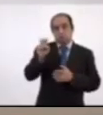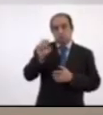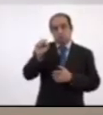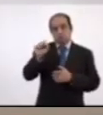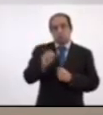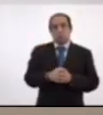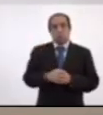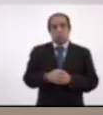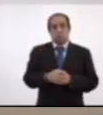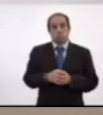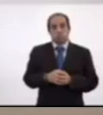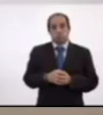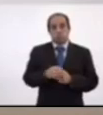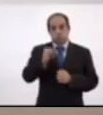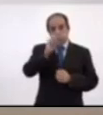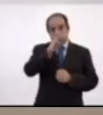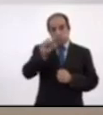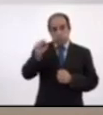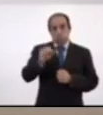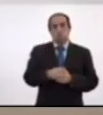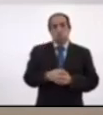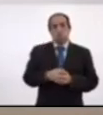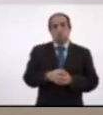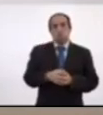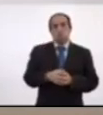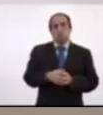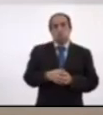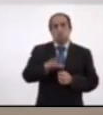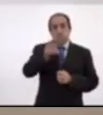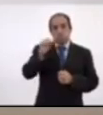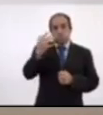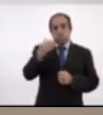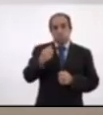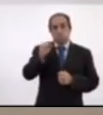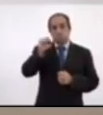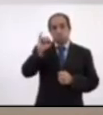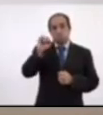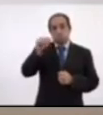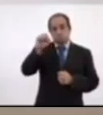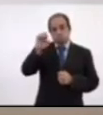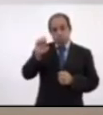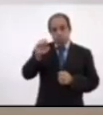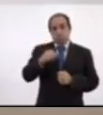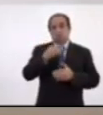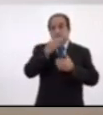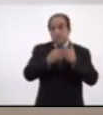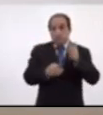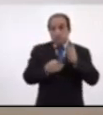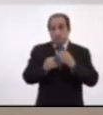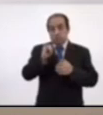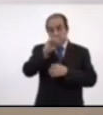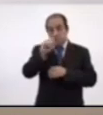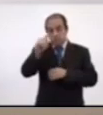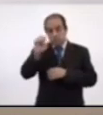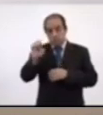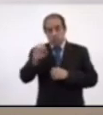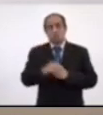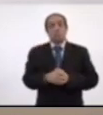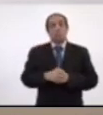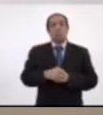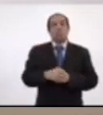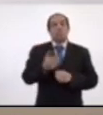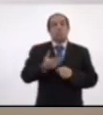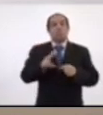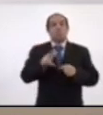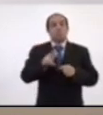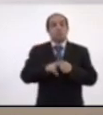1,260 de el IMSS y 550 de la CINSAE. Y nos faltaría el ISSSTE y los